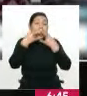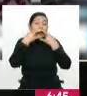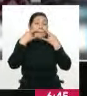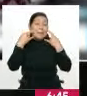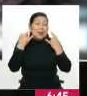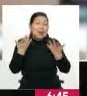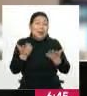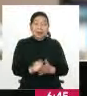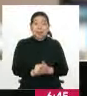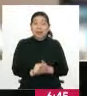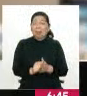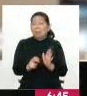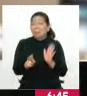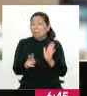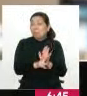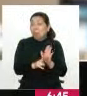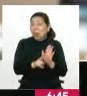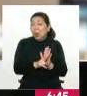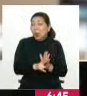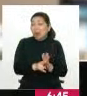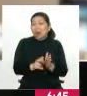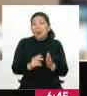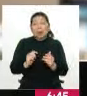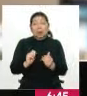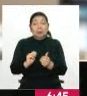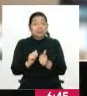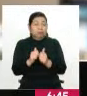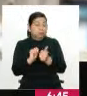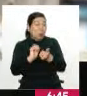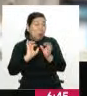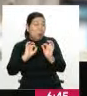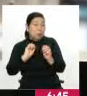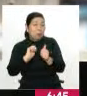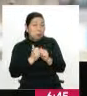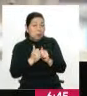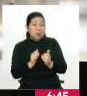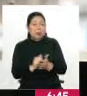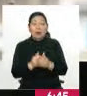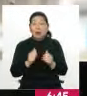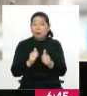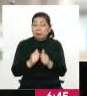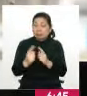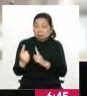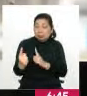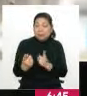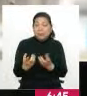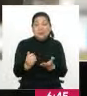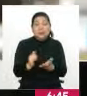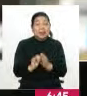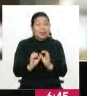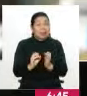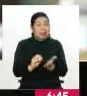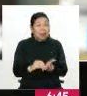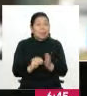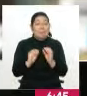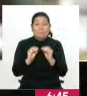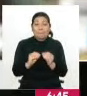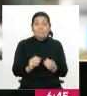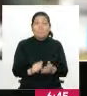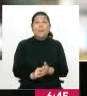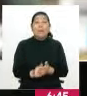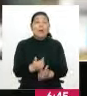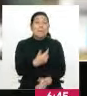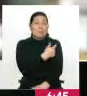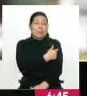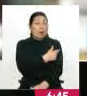mascarilla voluntario, optativo, ¿no? Ya se retiró el distanciamiento y sí, claro, se sigue promoviendo